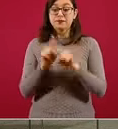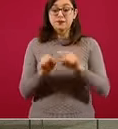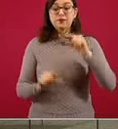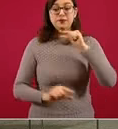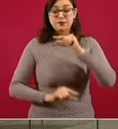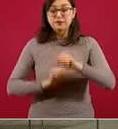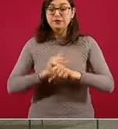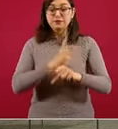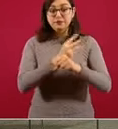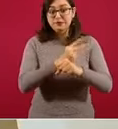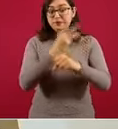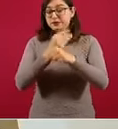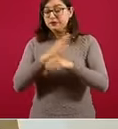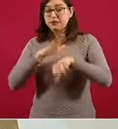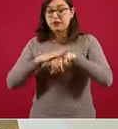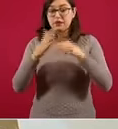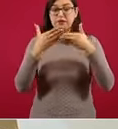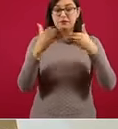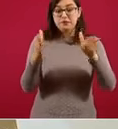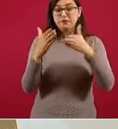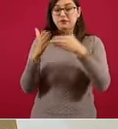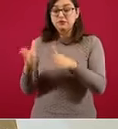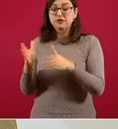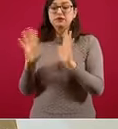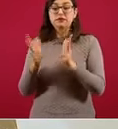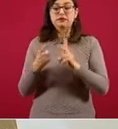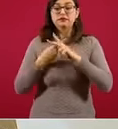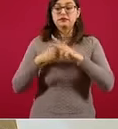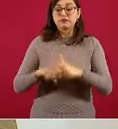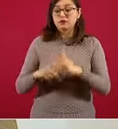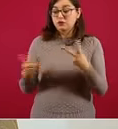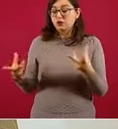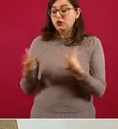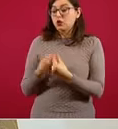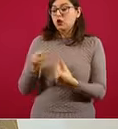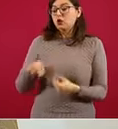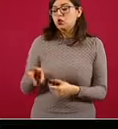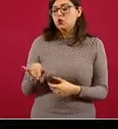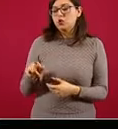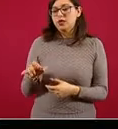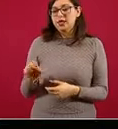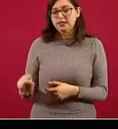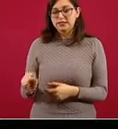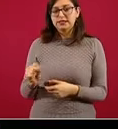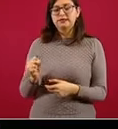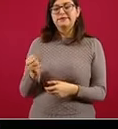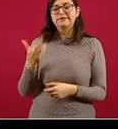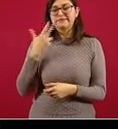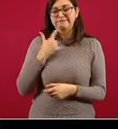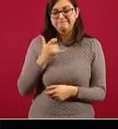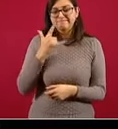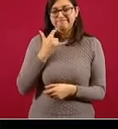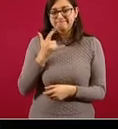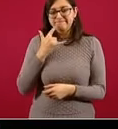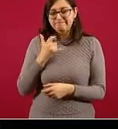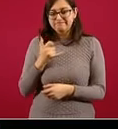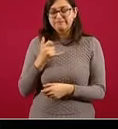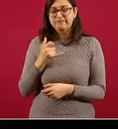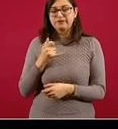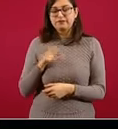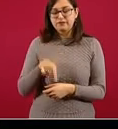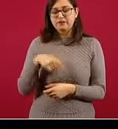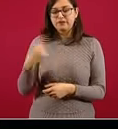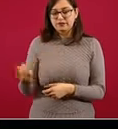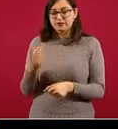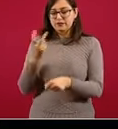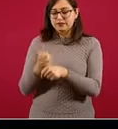también el doctor López-Gatell mencionó de este trabajo que estamos haciendo con la NUYES, muy cercana con la SEP, específicamente con